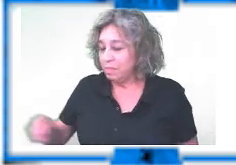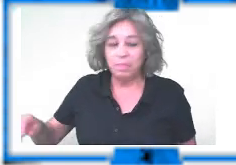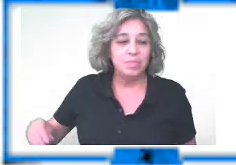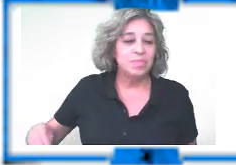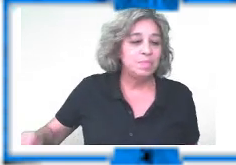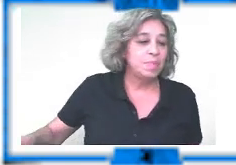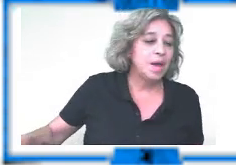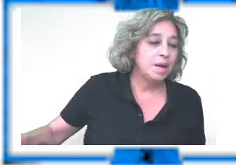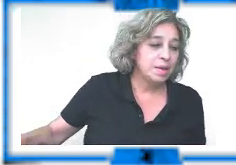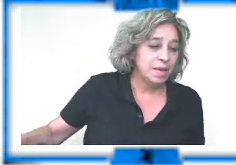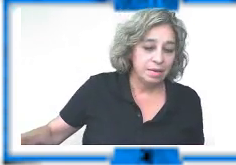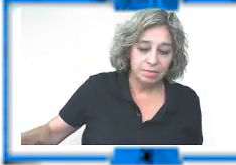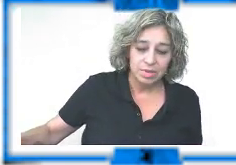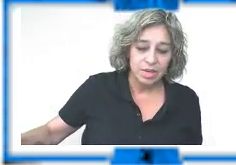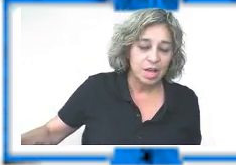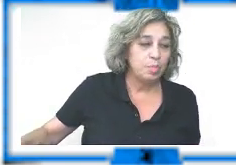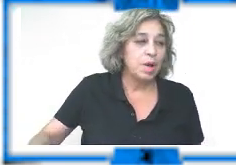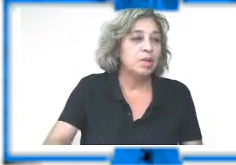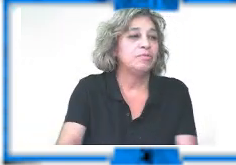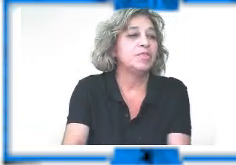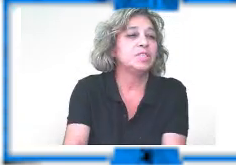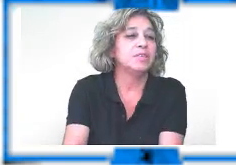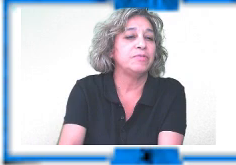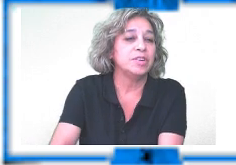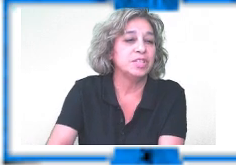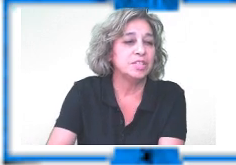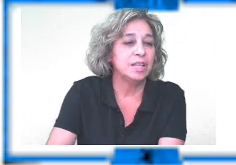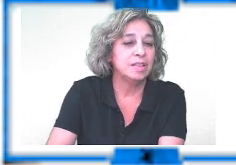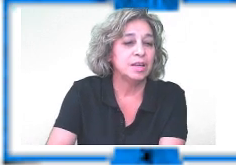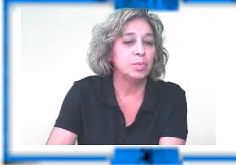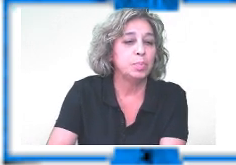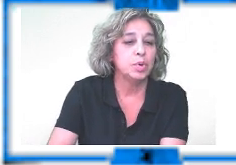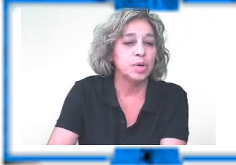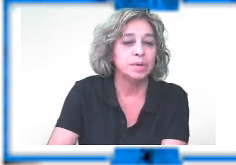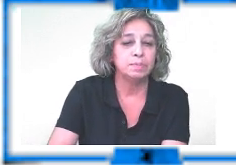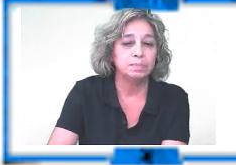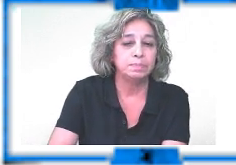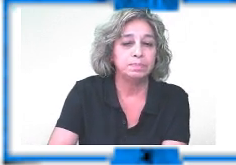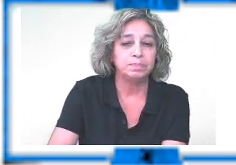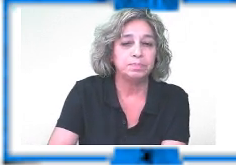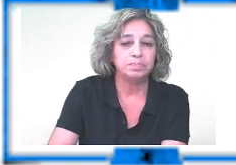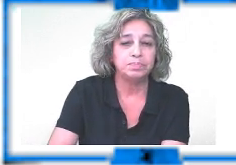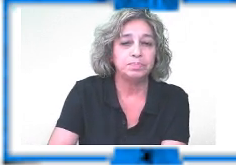pobres. To help por el bien de todos, first, primero los pobres. Poor.